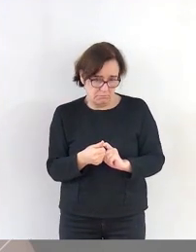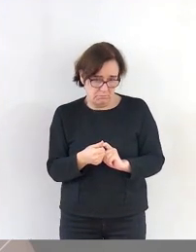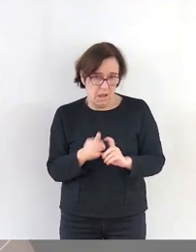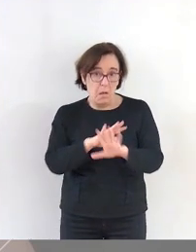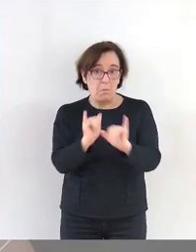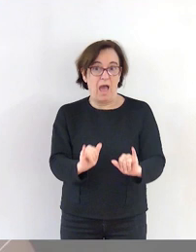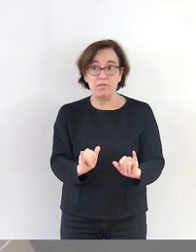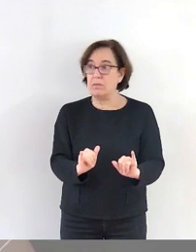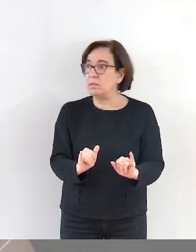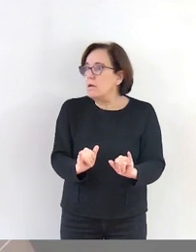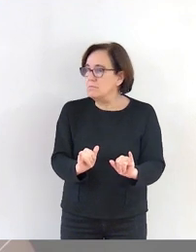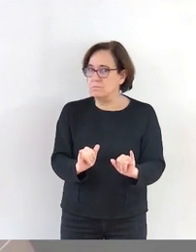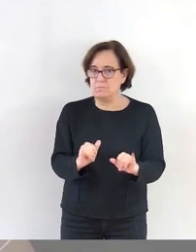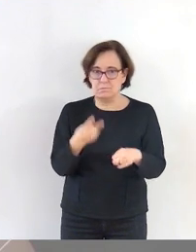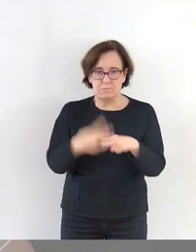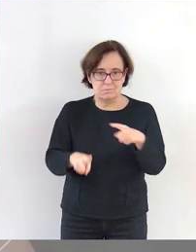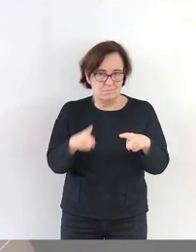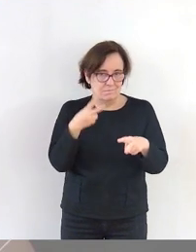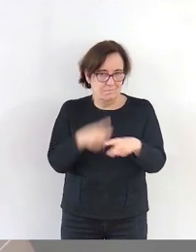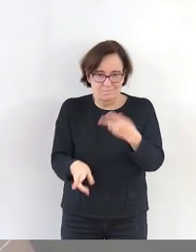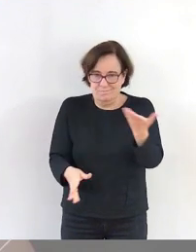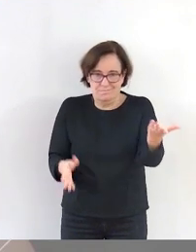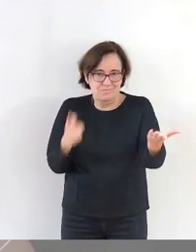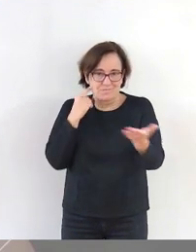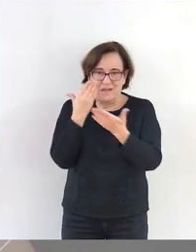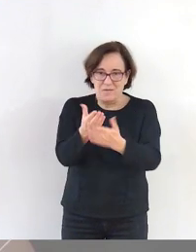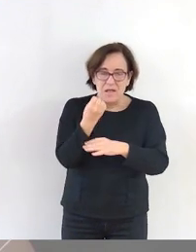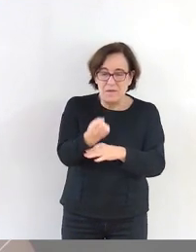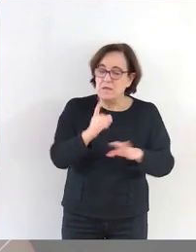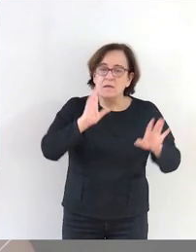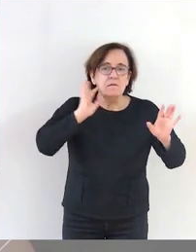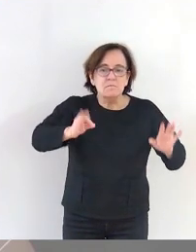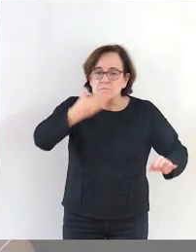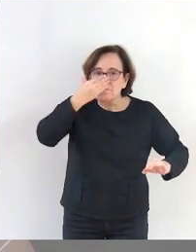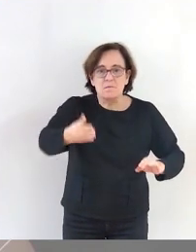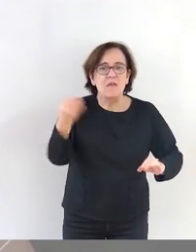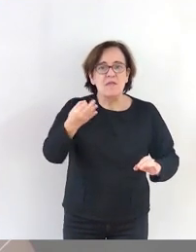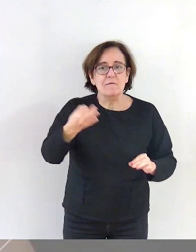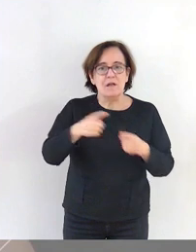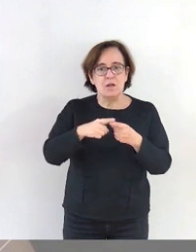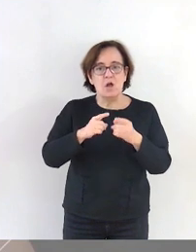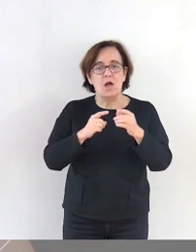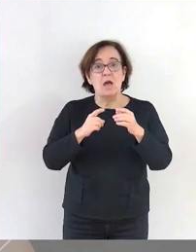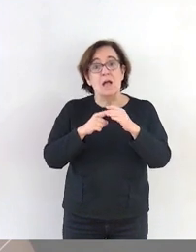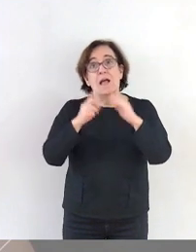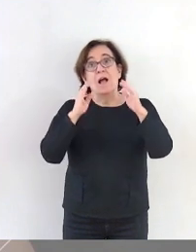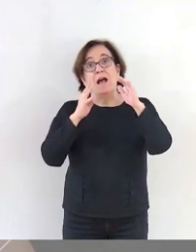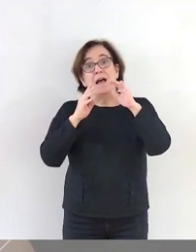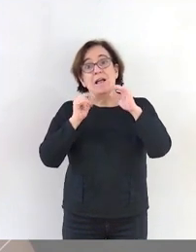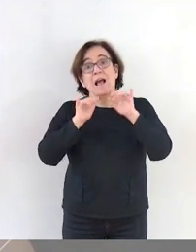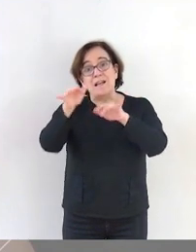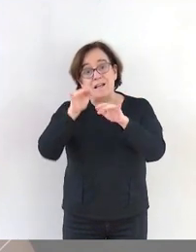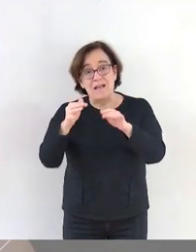paz pero es una charada hasta que no empecemos a llamar a las cosas por su nombre a los refugiados climáticos refugiados